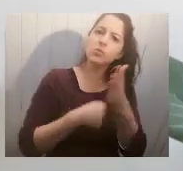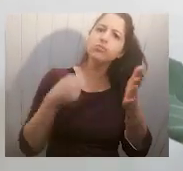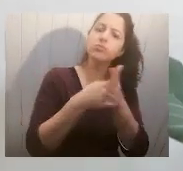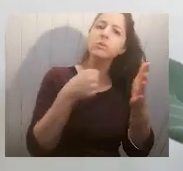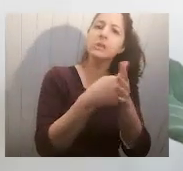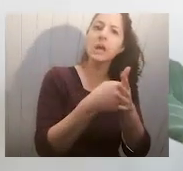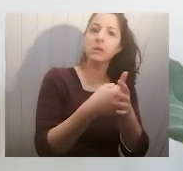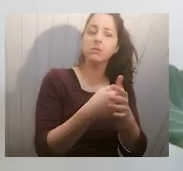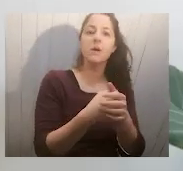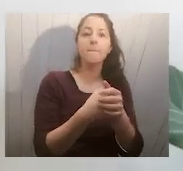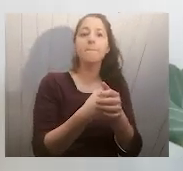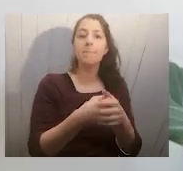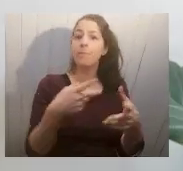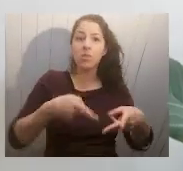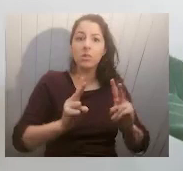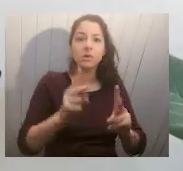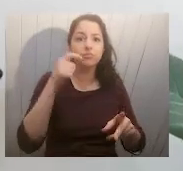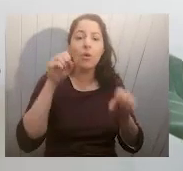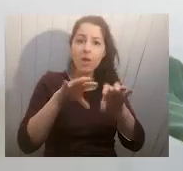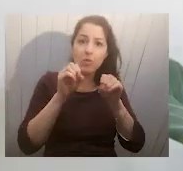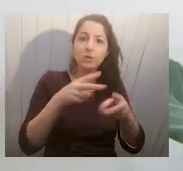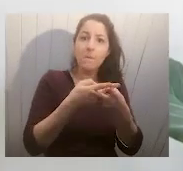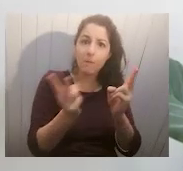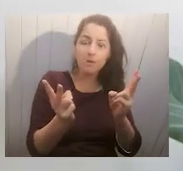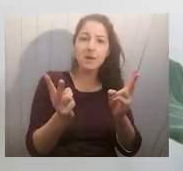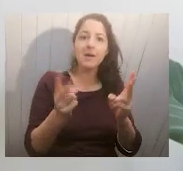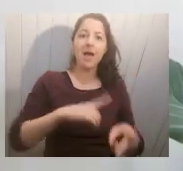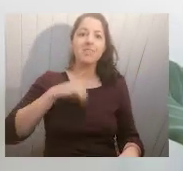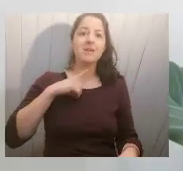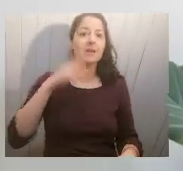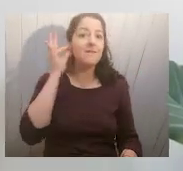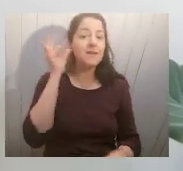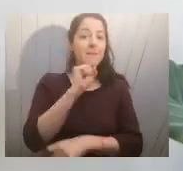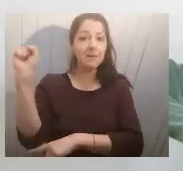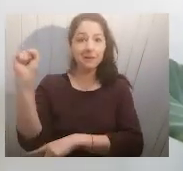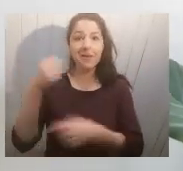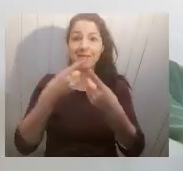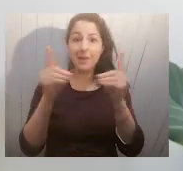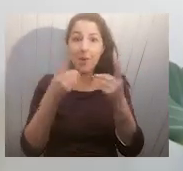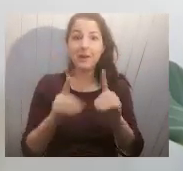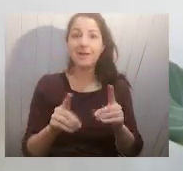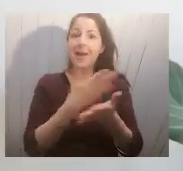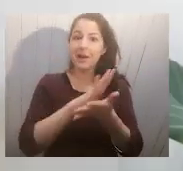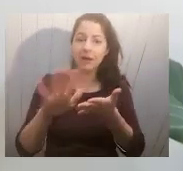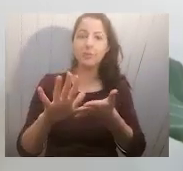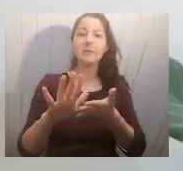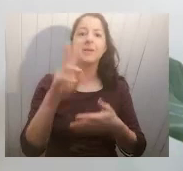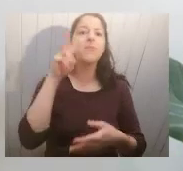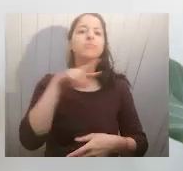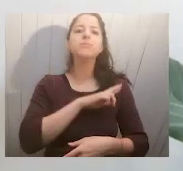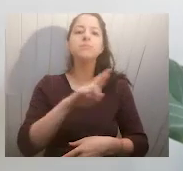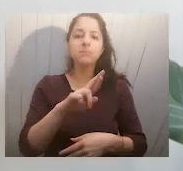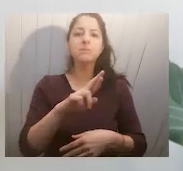integridad y libertad. Luchamos por el derecho de una educación pública, digna, feminista, democrática,